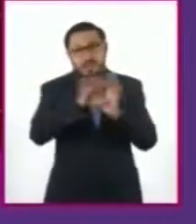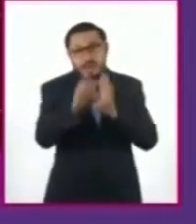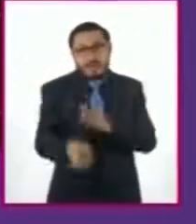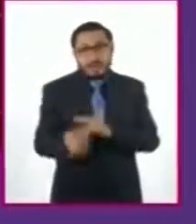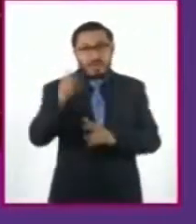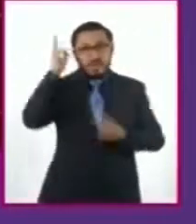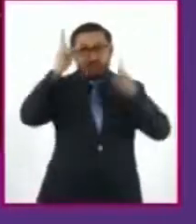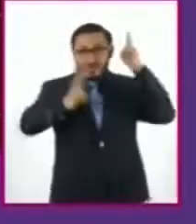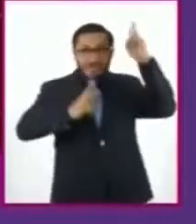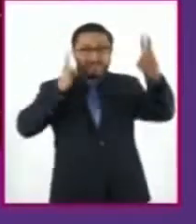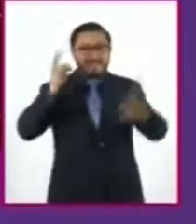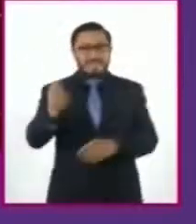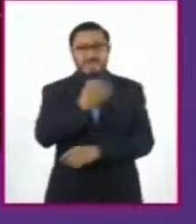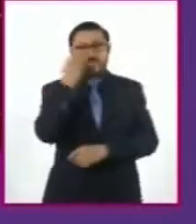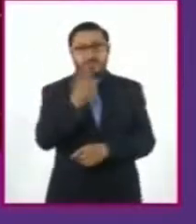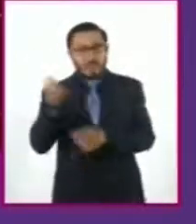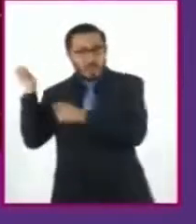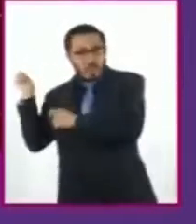en Monterrey,